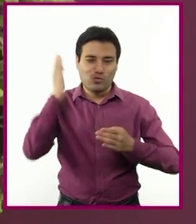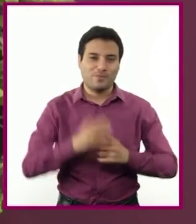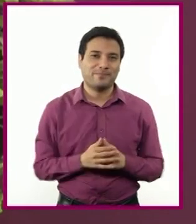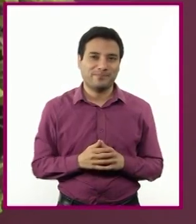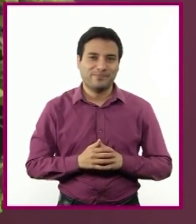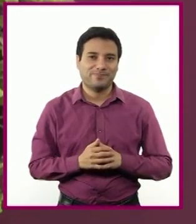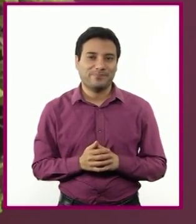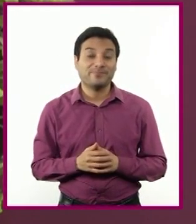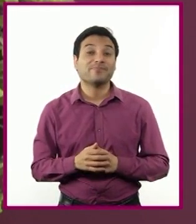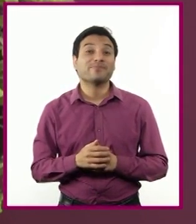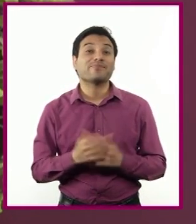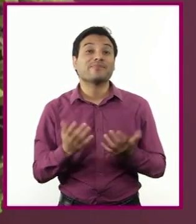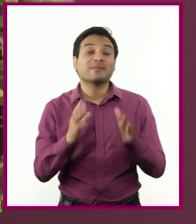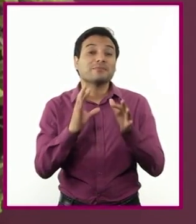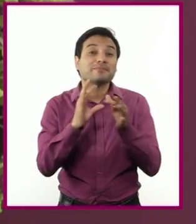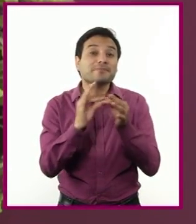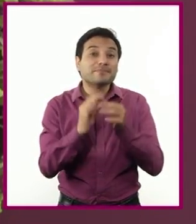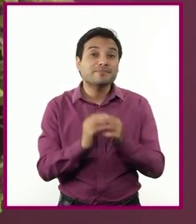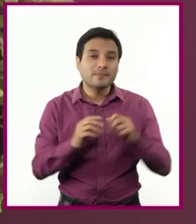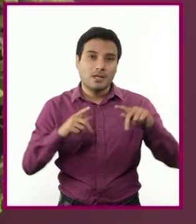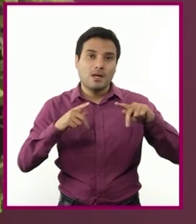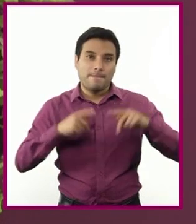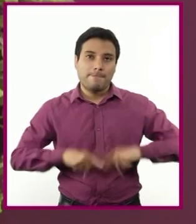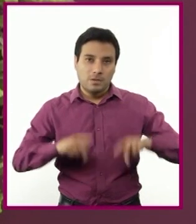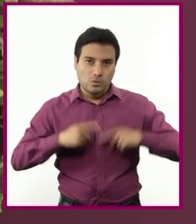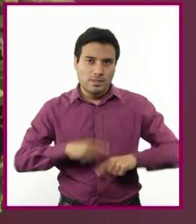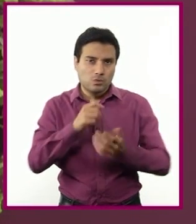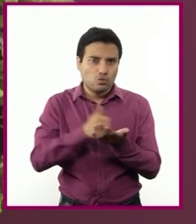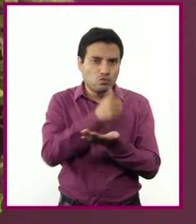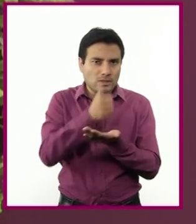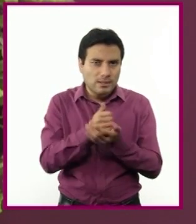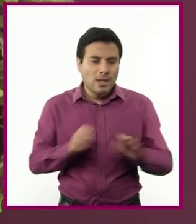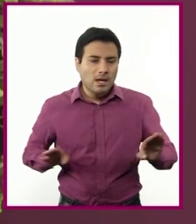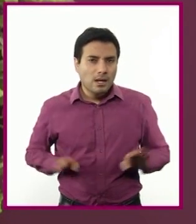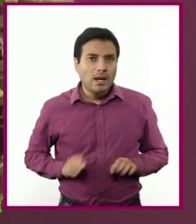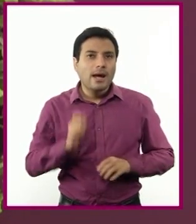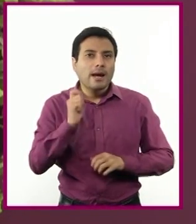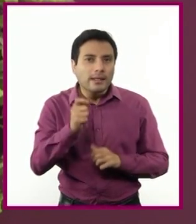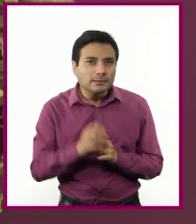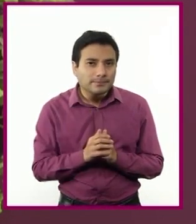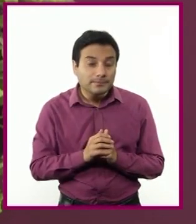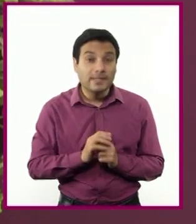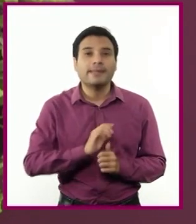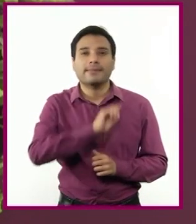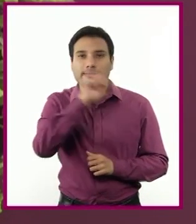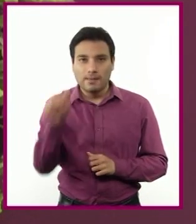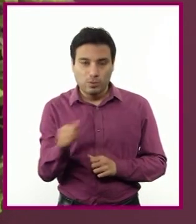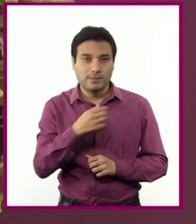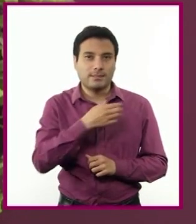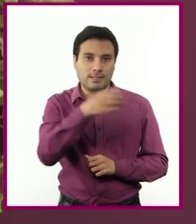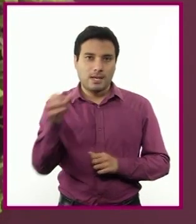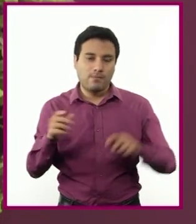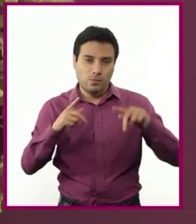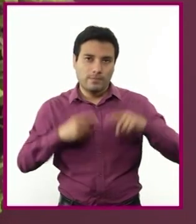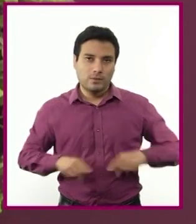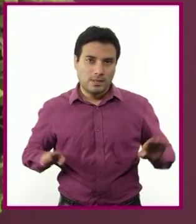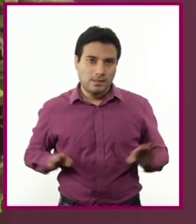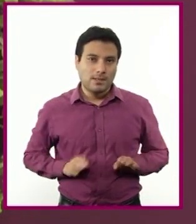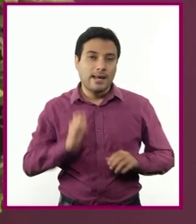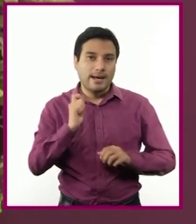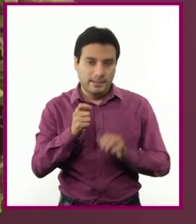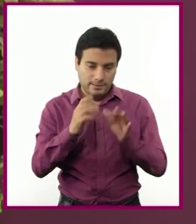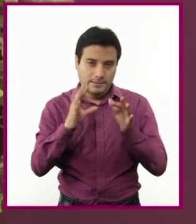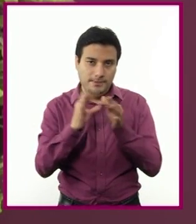Primero abordaremos las características de la población urbana y posteriormente en las de la población rural. Mientras